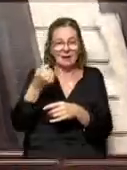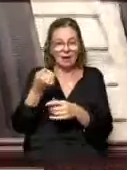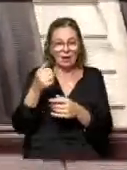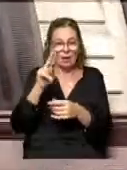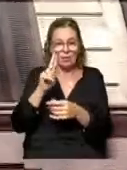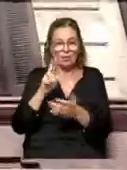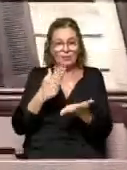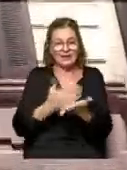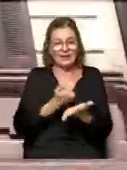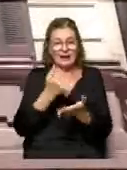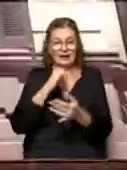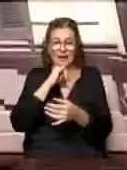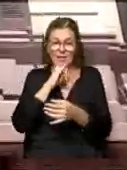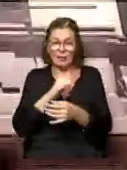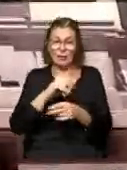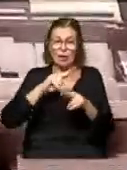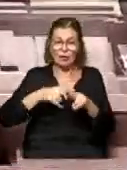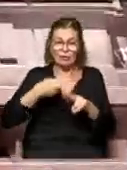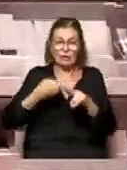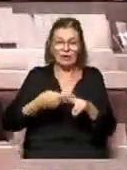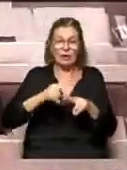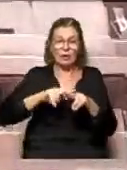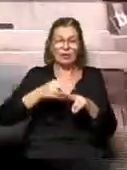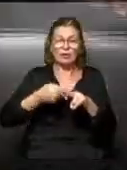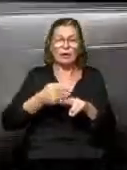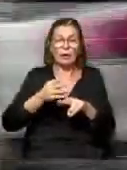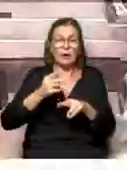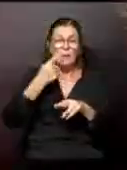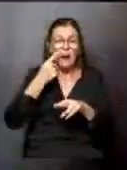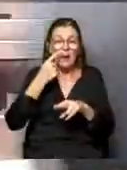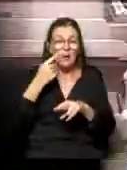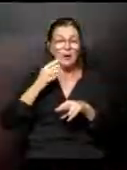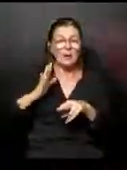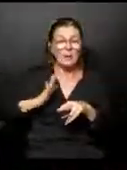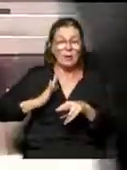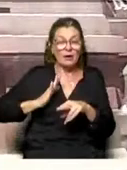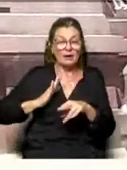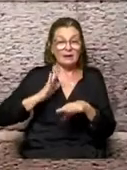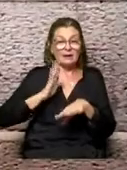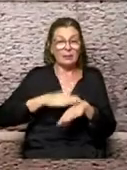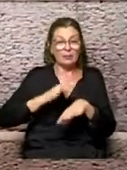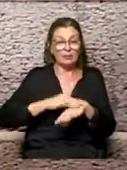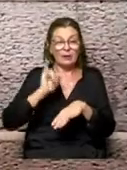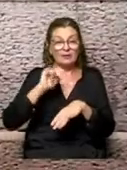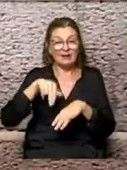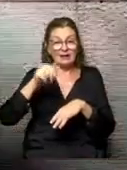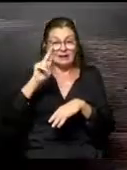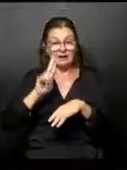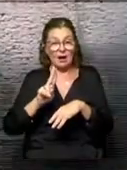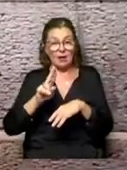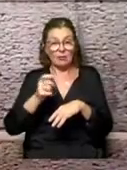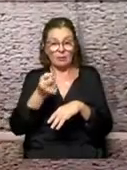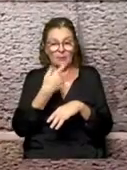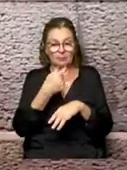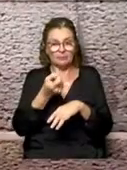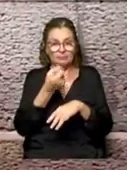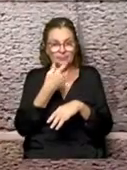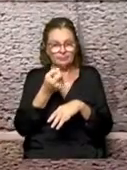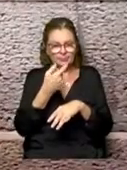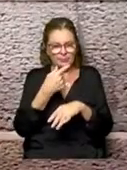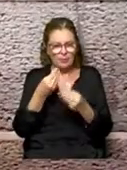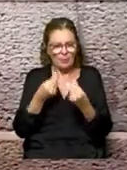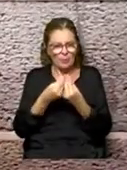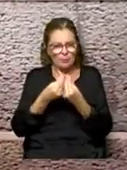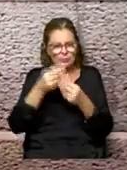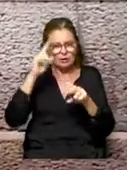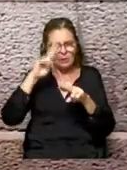si seguía denunciando que Ángel y otros varones y mujeres a cargo de la institución y con acceso a esta persona eran dopados. Son varias las